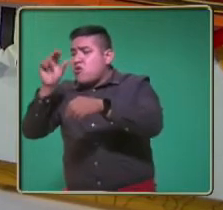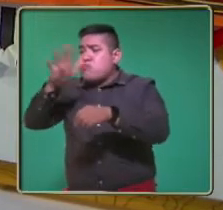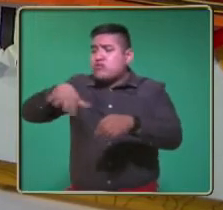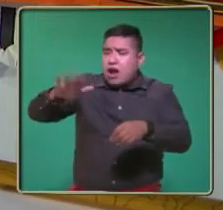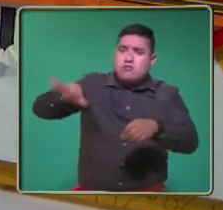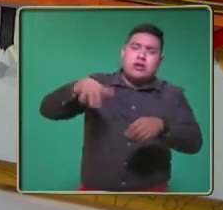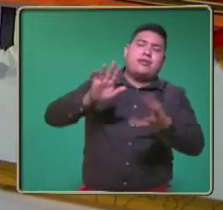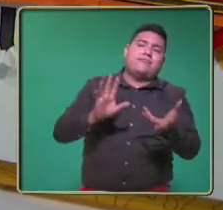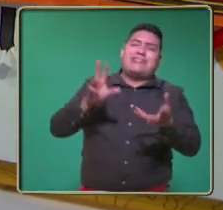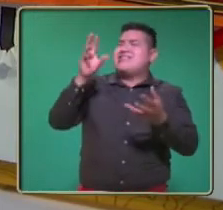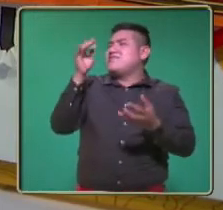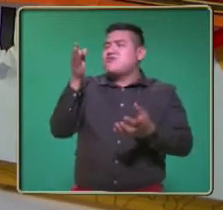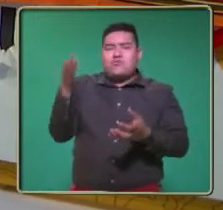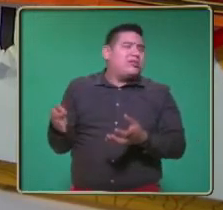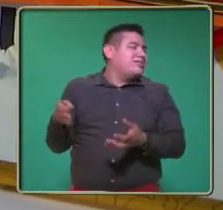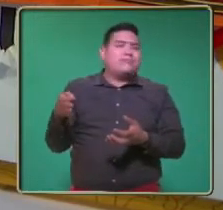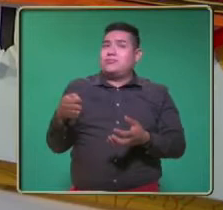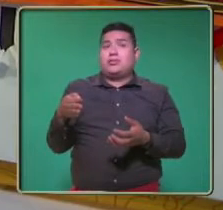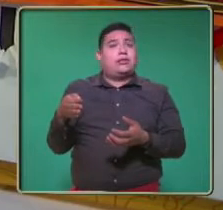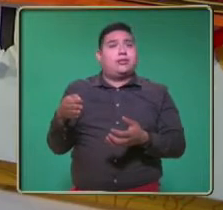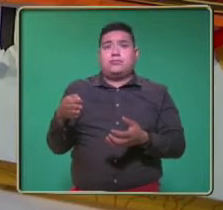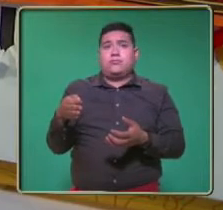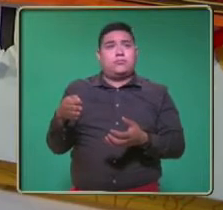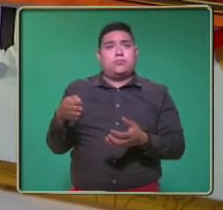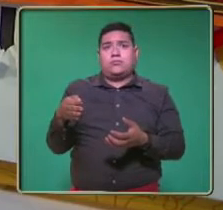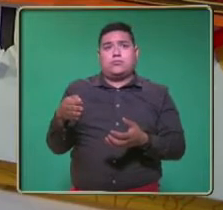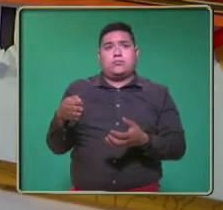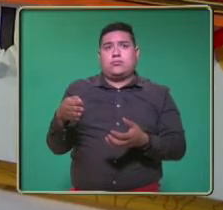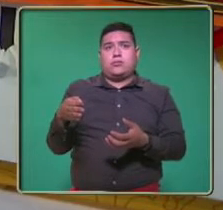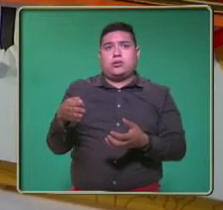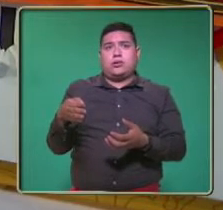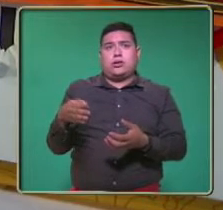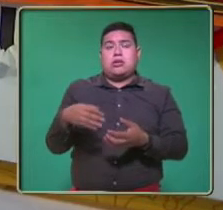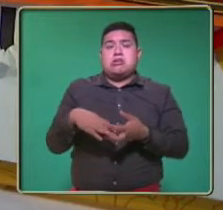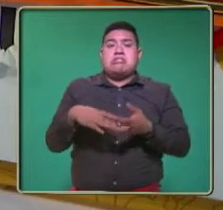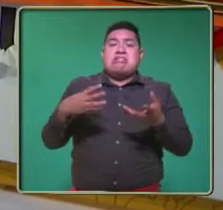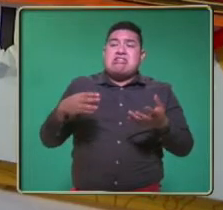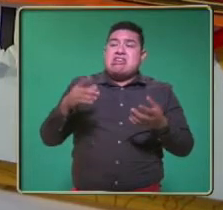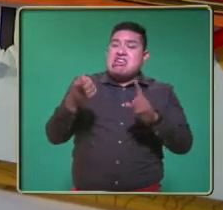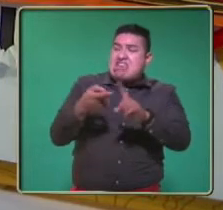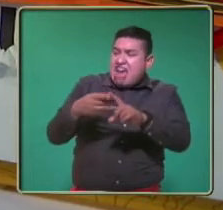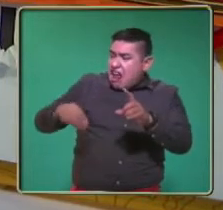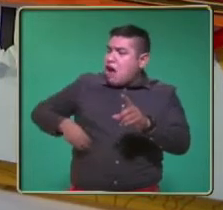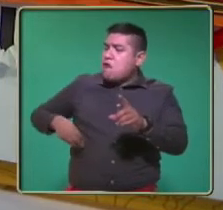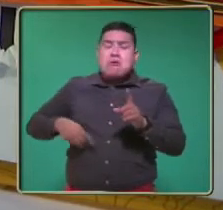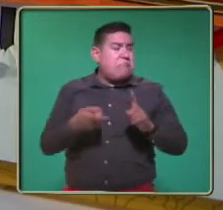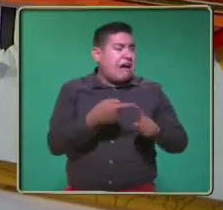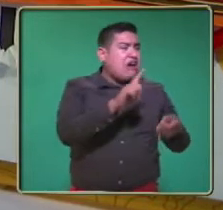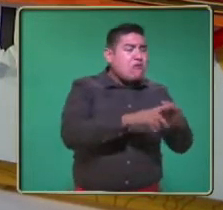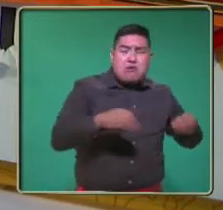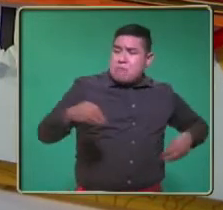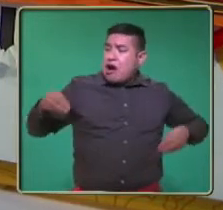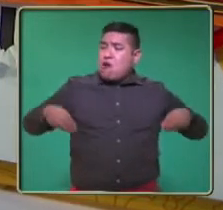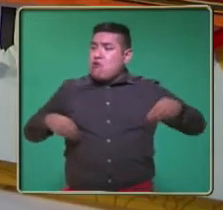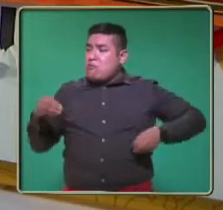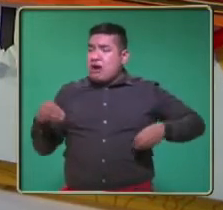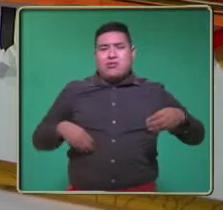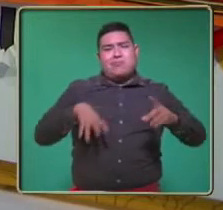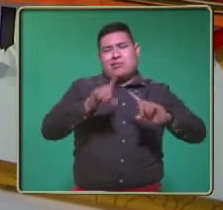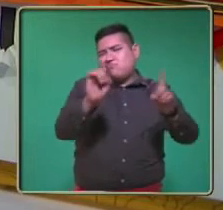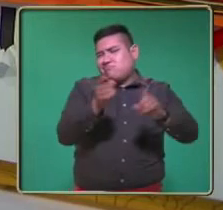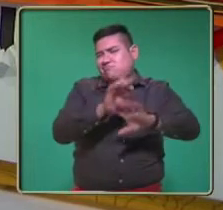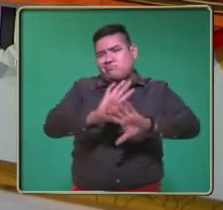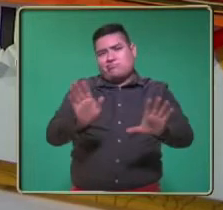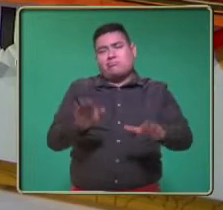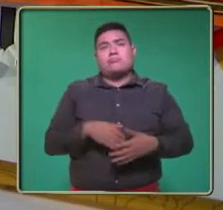¿verdad? Negándonos a buscar quién es el culpable de por qué mi hijo tiene una